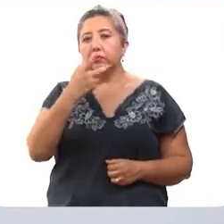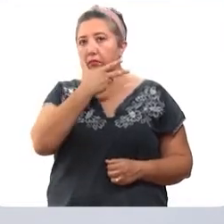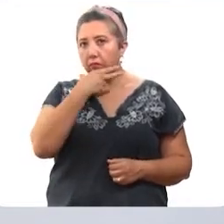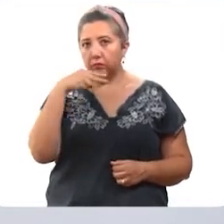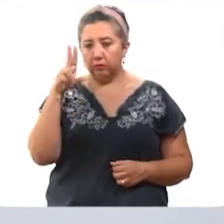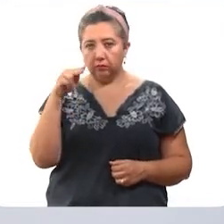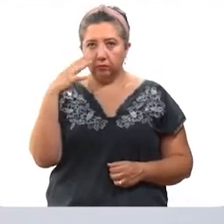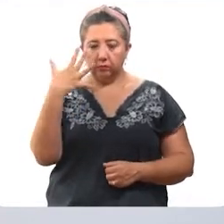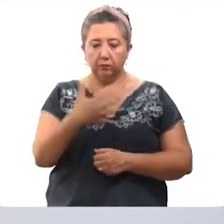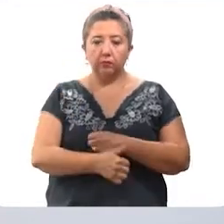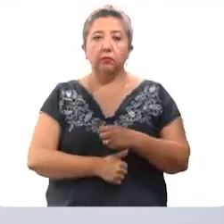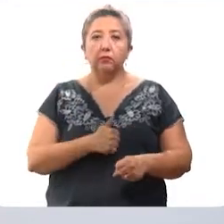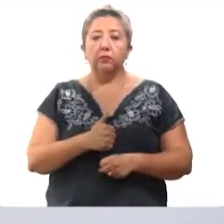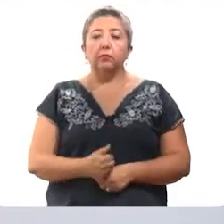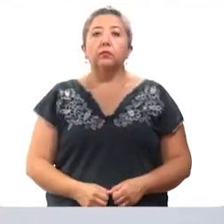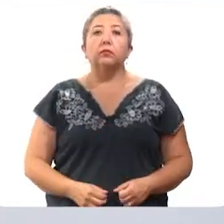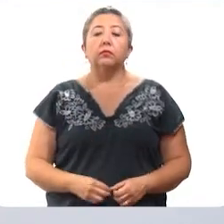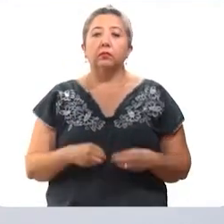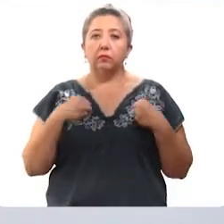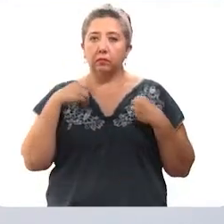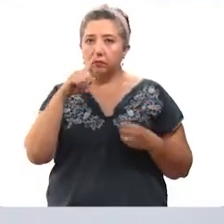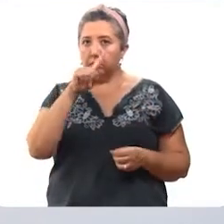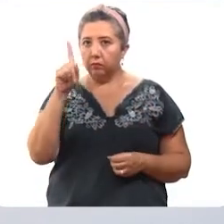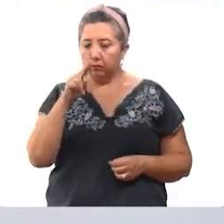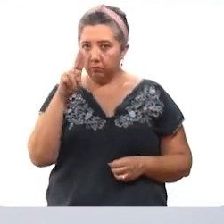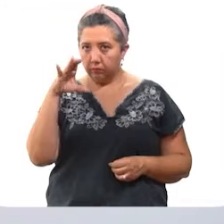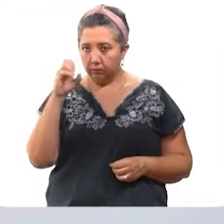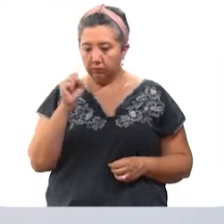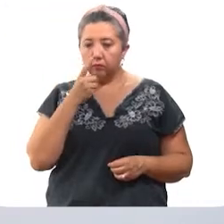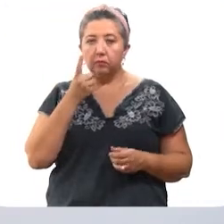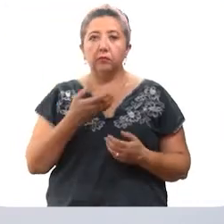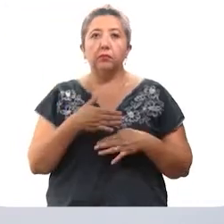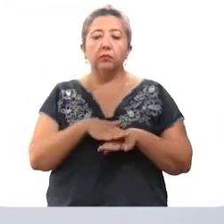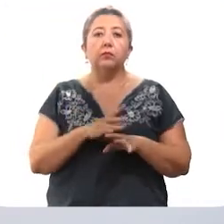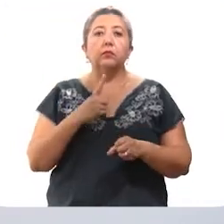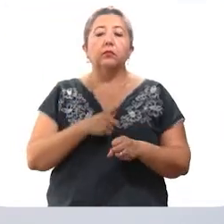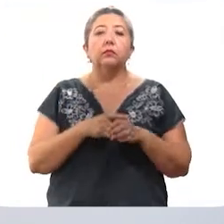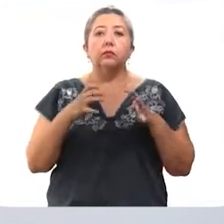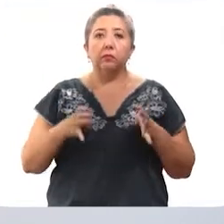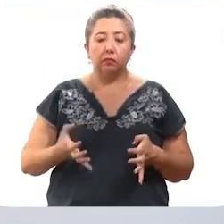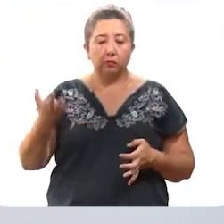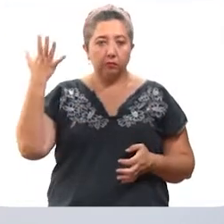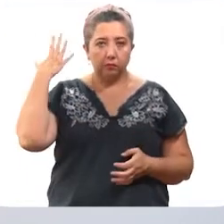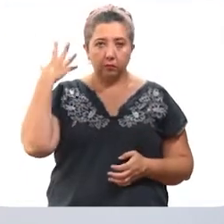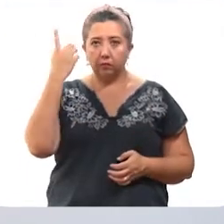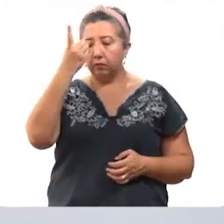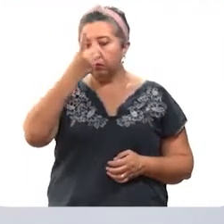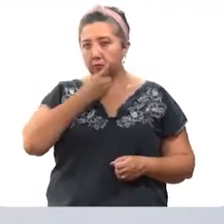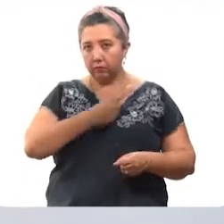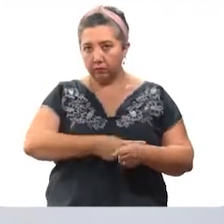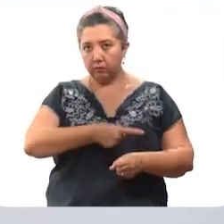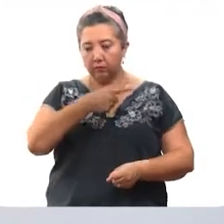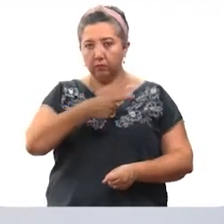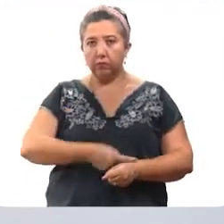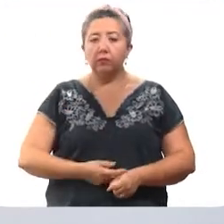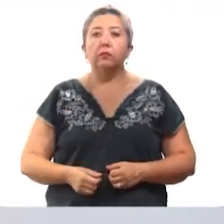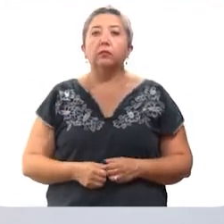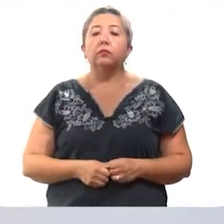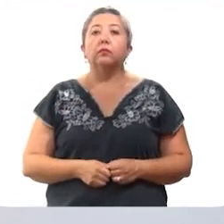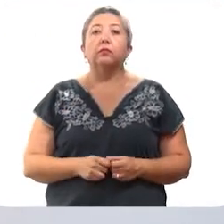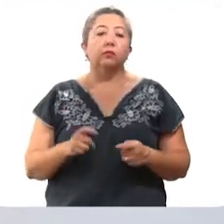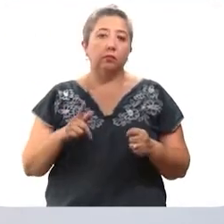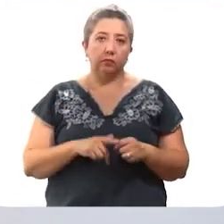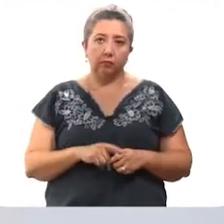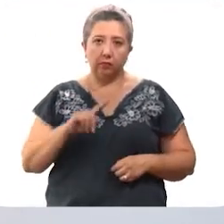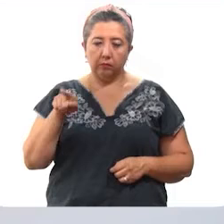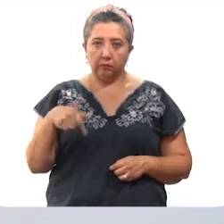hombre de 85 años de edad, residente de Tzucacap. Entre sus principales enfermedades se encontraban diabetes e hipertensión. En